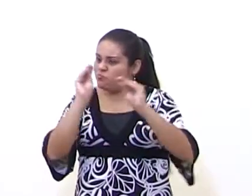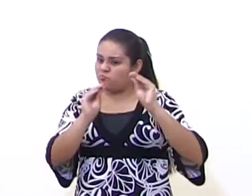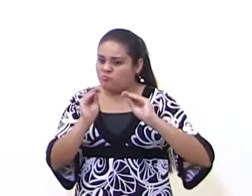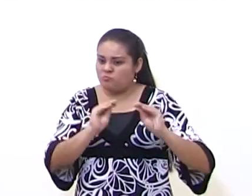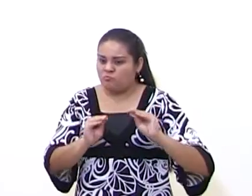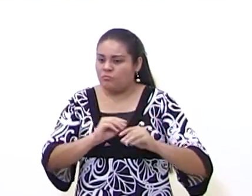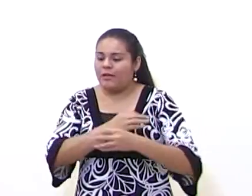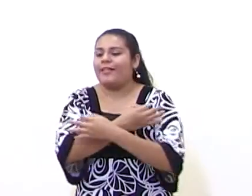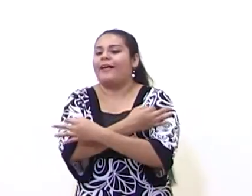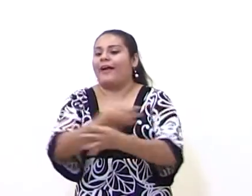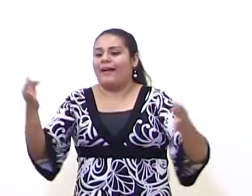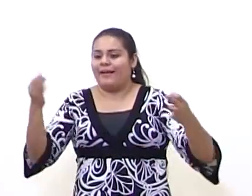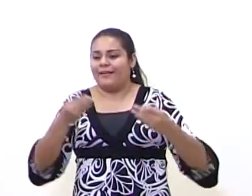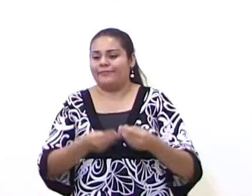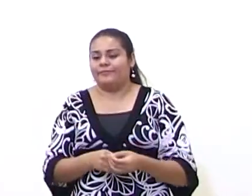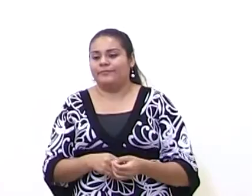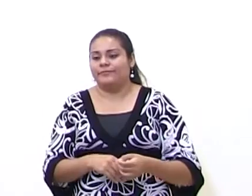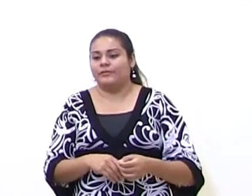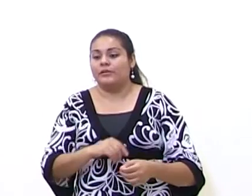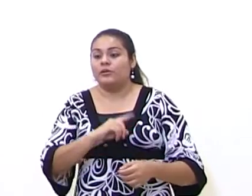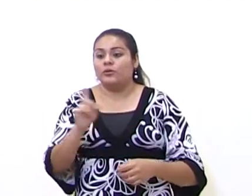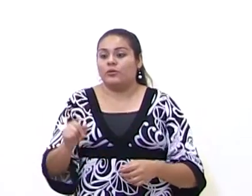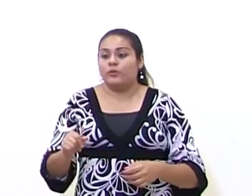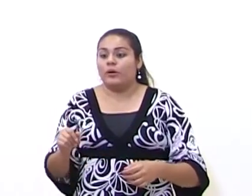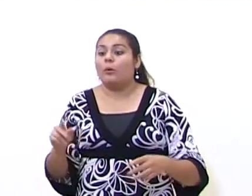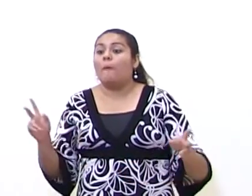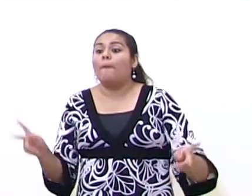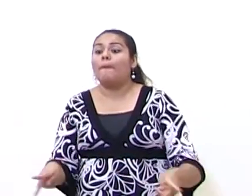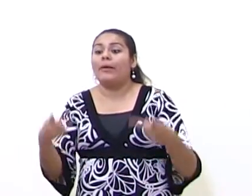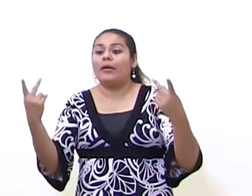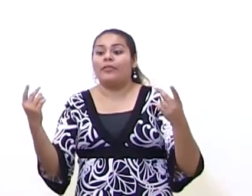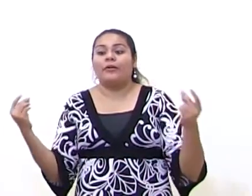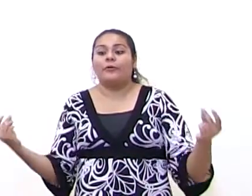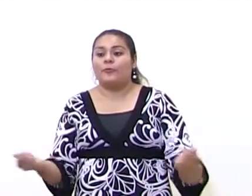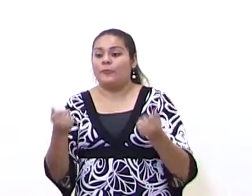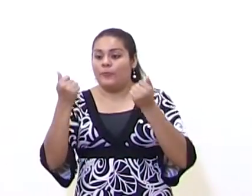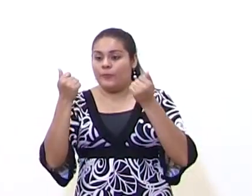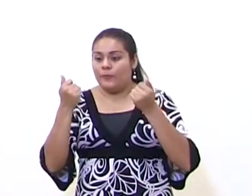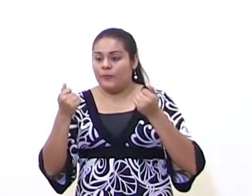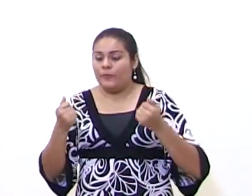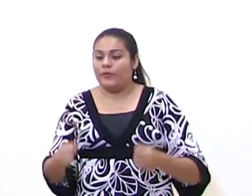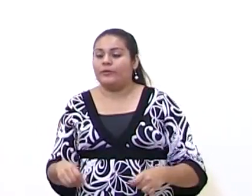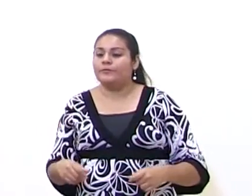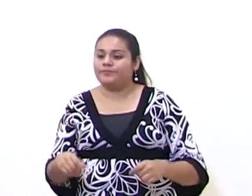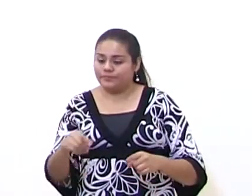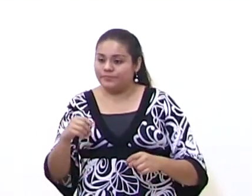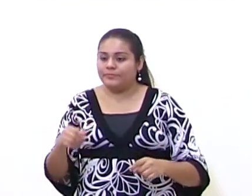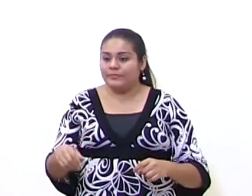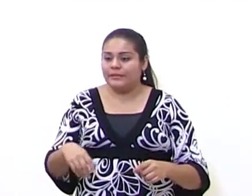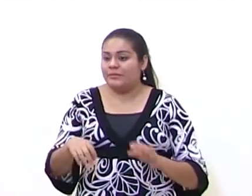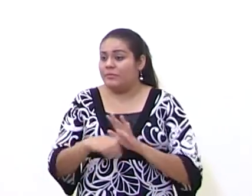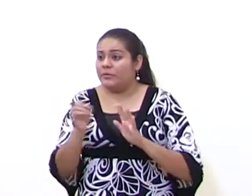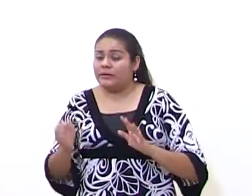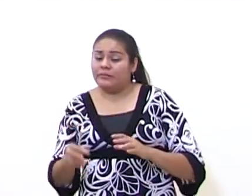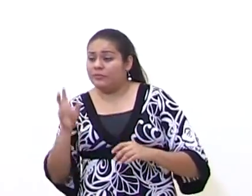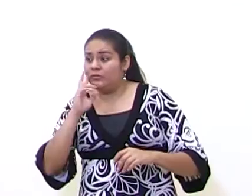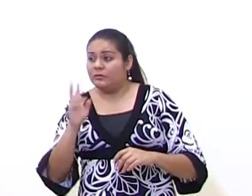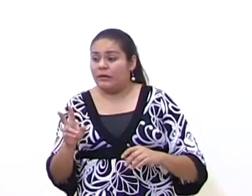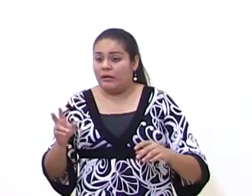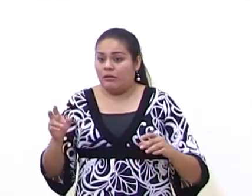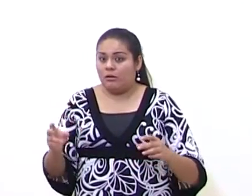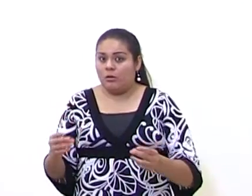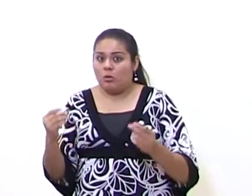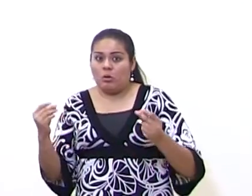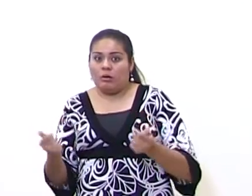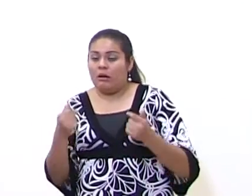efecto, porque al aumentar, claro está, el consumo, debe de aumentar también la producción, seguramente aumenta